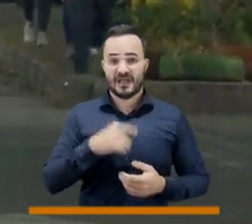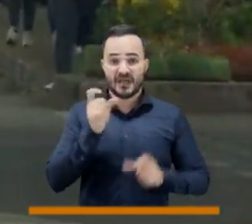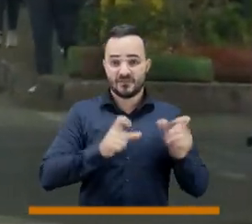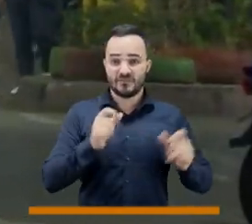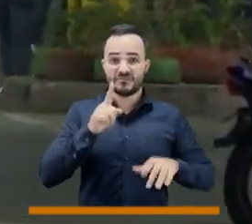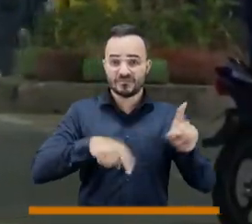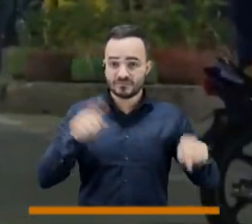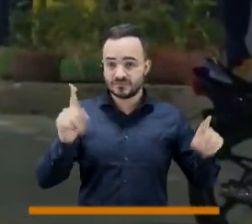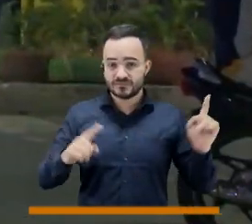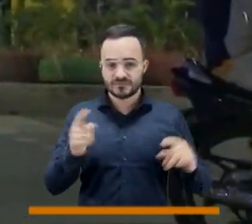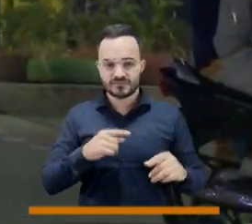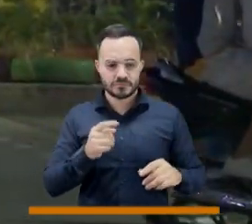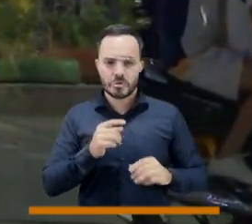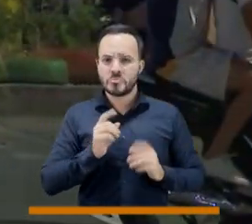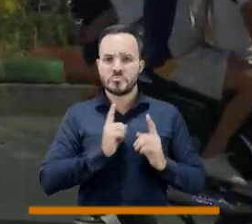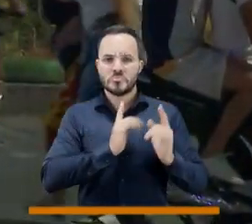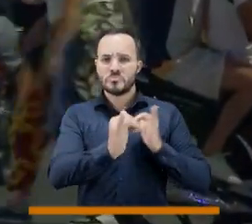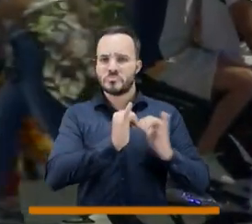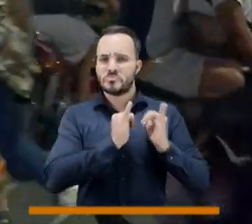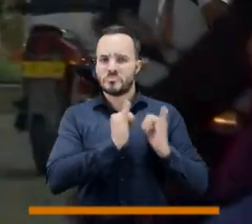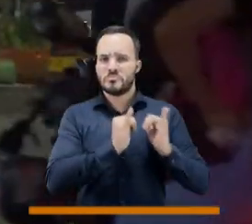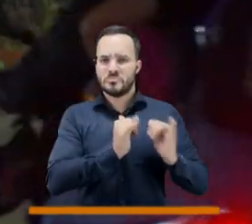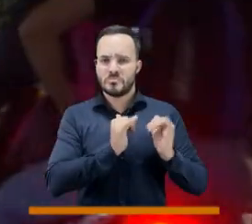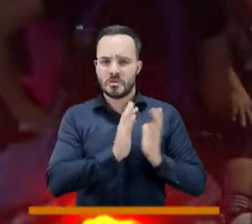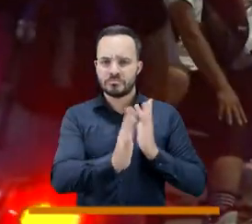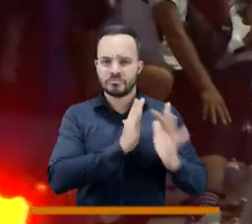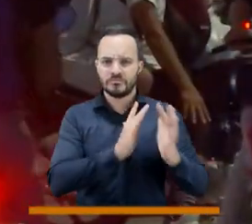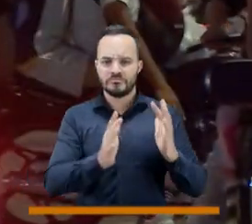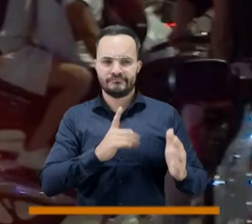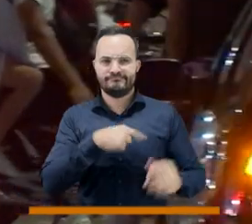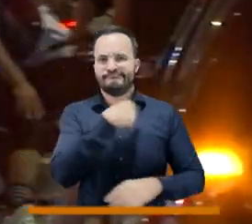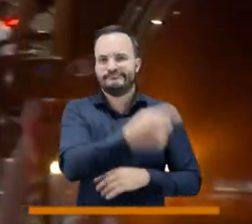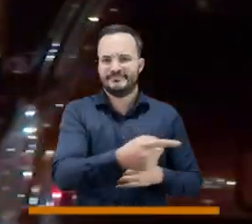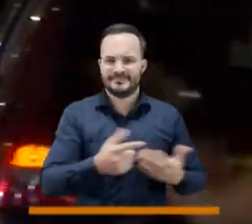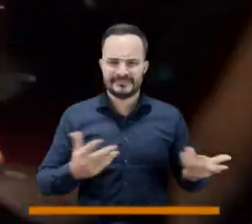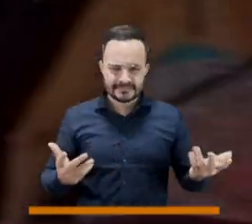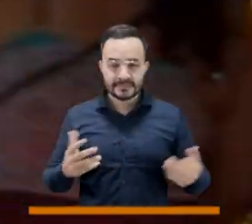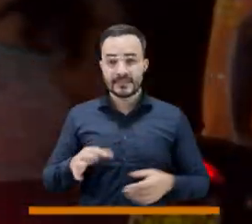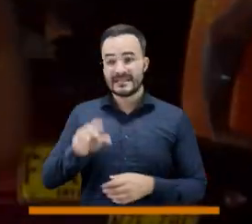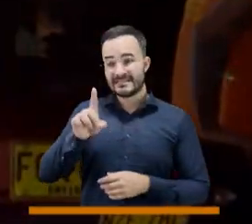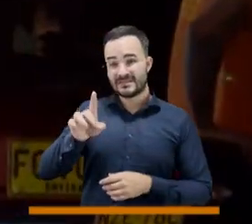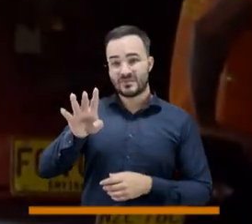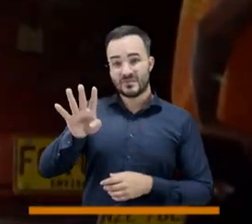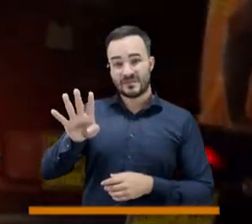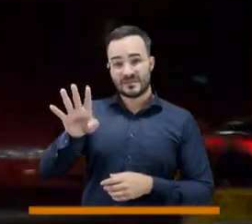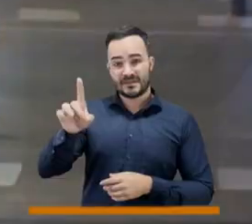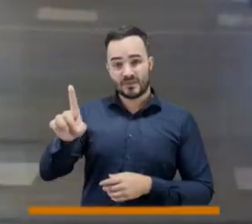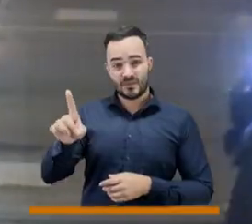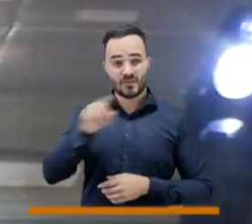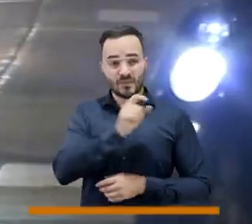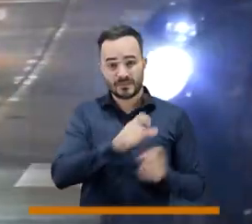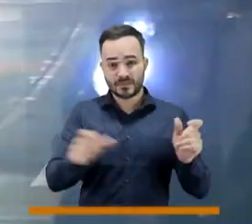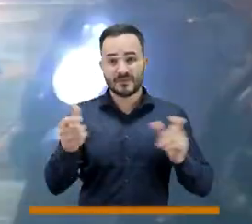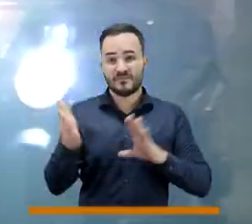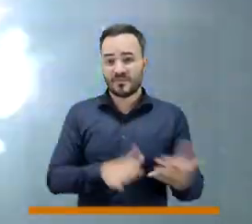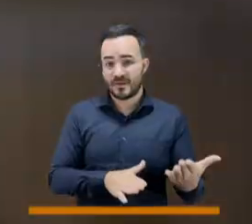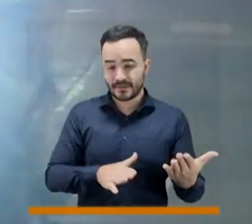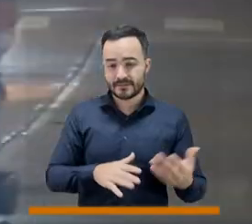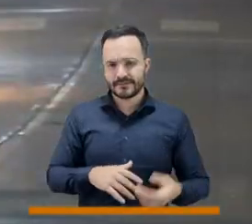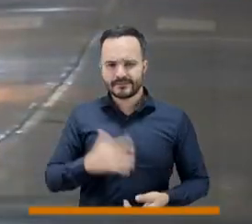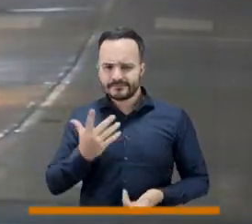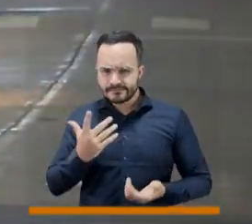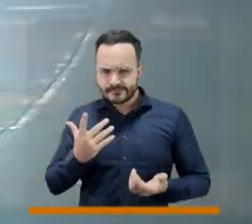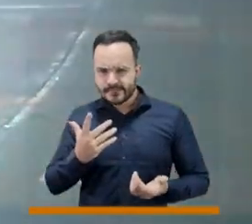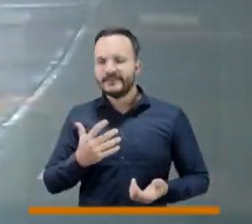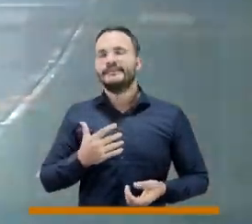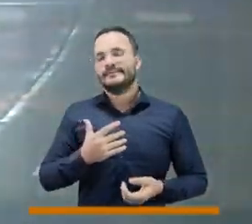número alto que se ha presentado en la ciudad de Medellín. Hasta el momento, de los 141, 52 peatones han fallecido y muchos